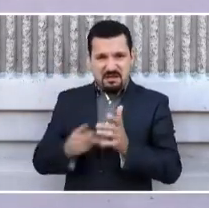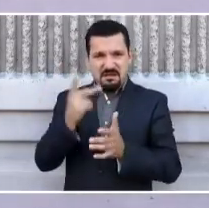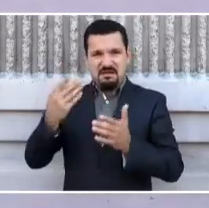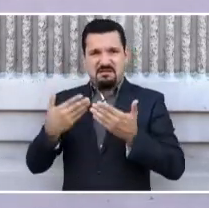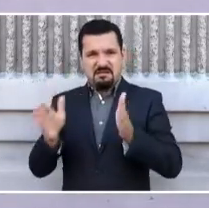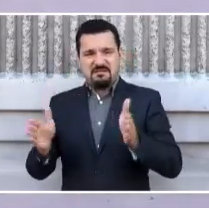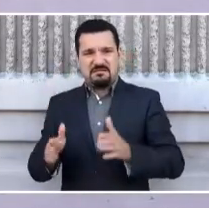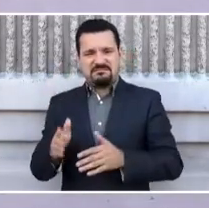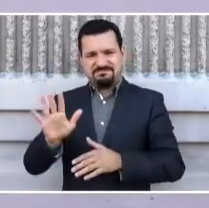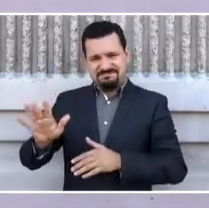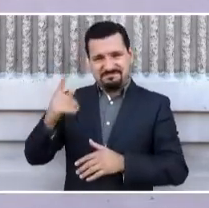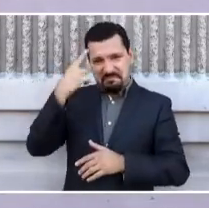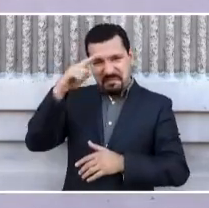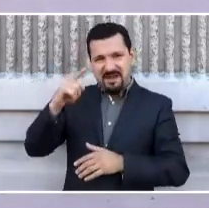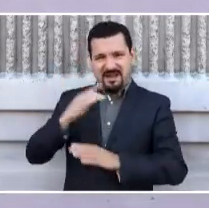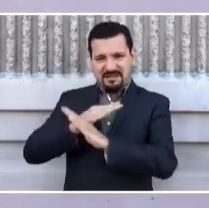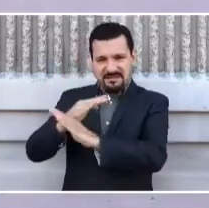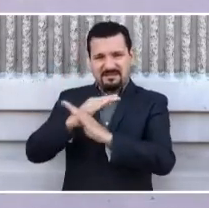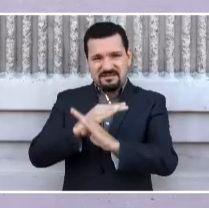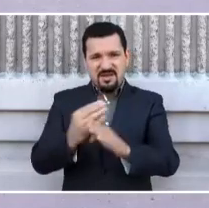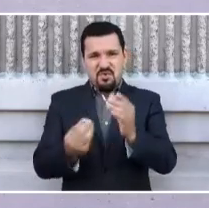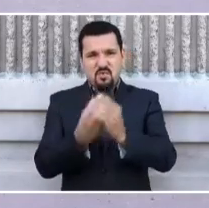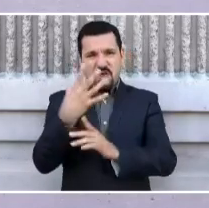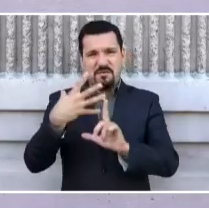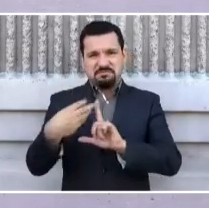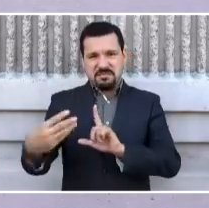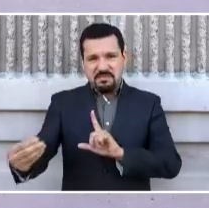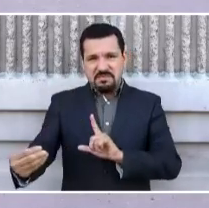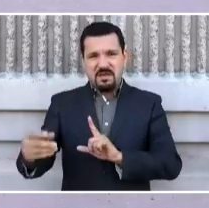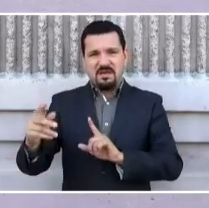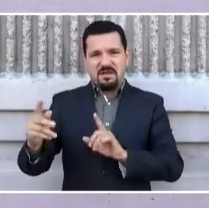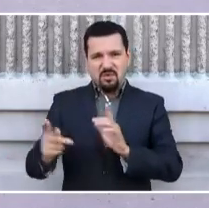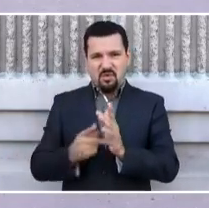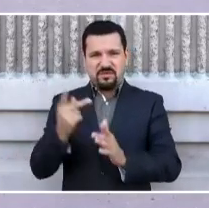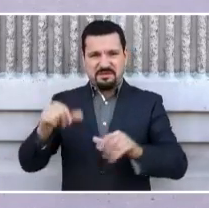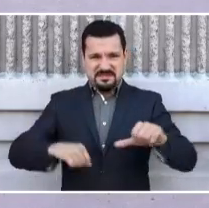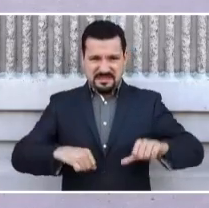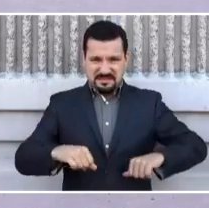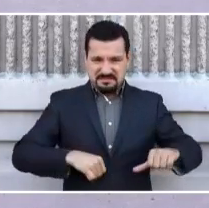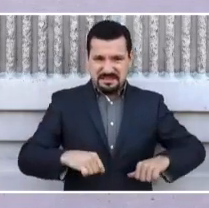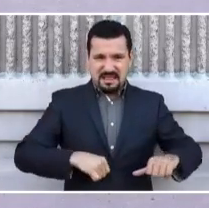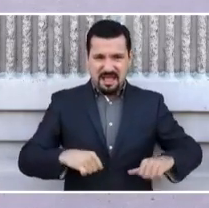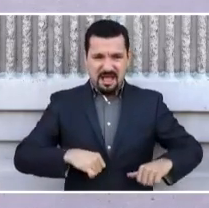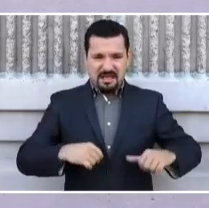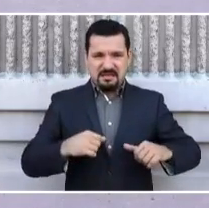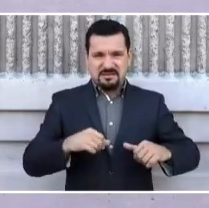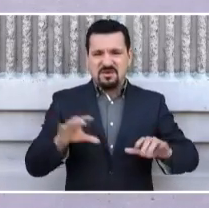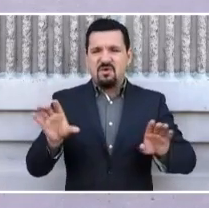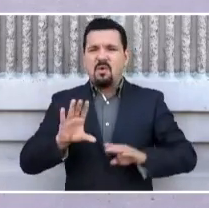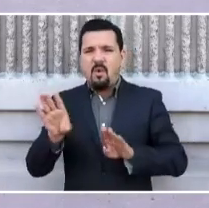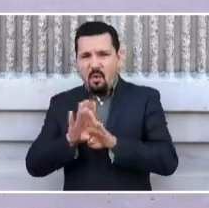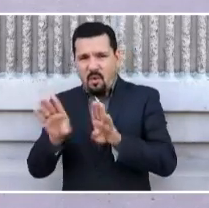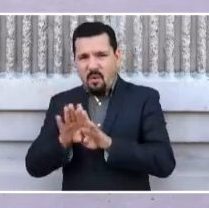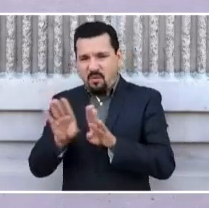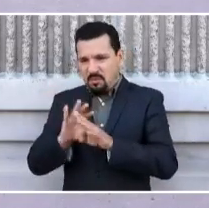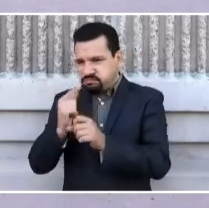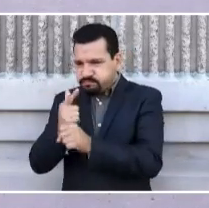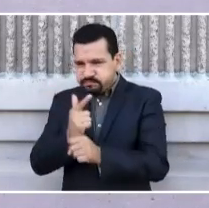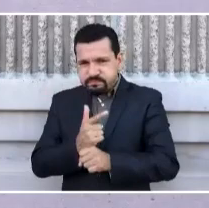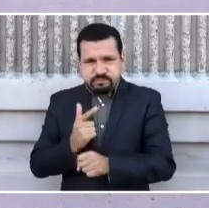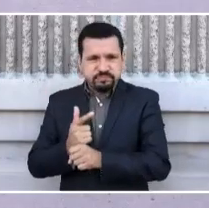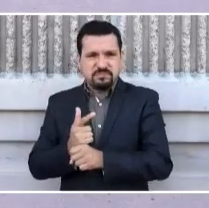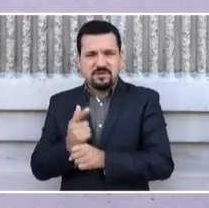la aparición de nuevos brotes, una vez que se retomen las actividades, ¿cómo se realizará el rastreo de estos